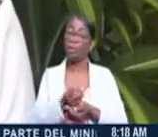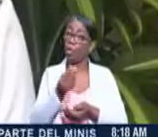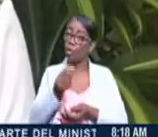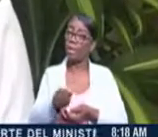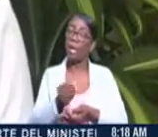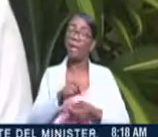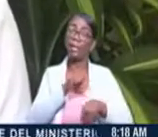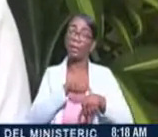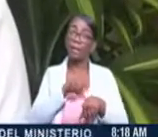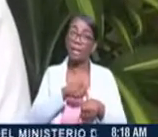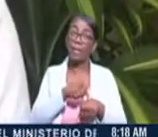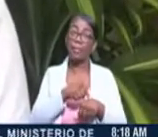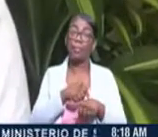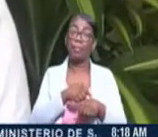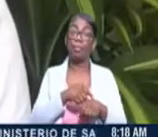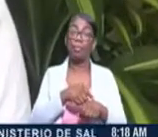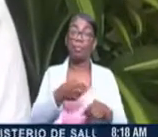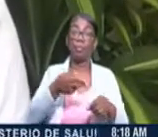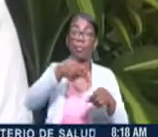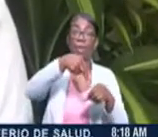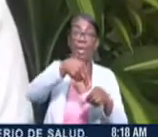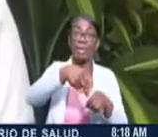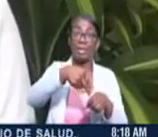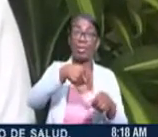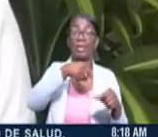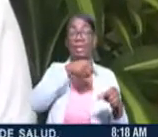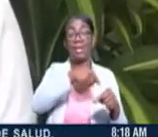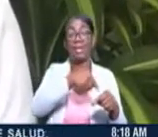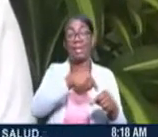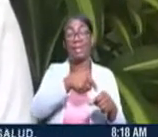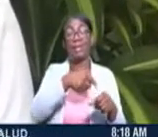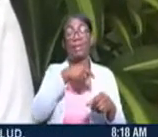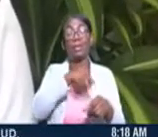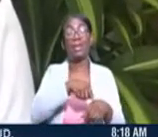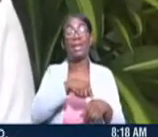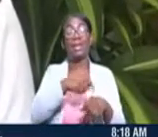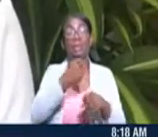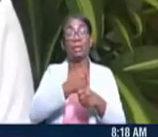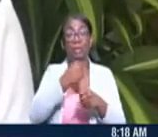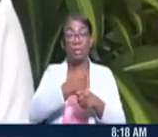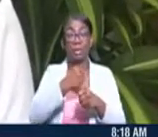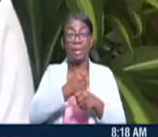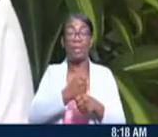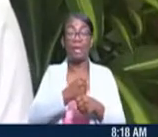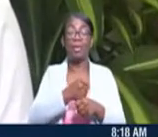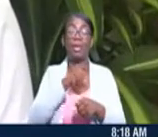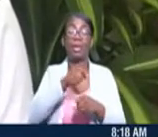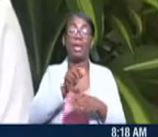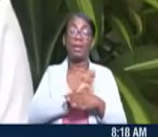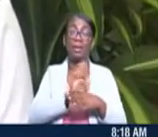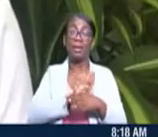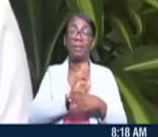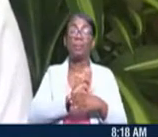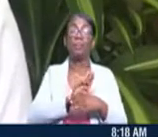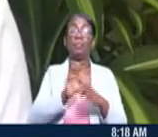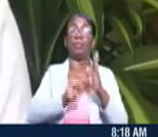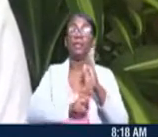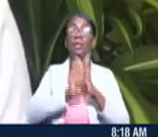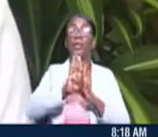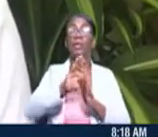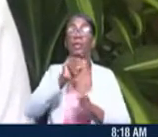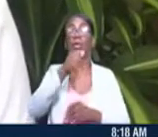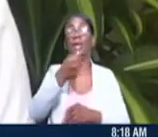su tiempo, su gasolina, de su arte. Así que de verdad que el Banco de Desarrollo Agropecuario está muy comprometido con ese